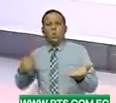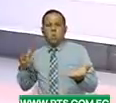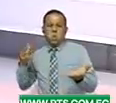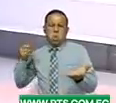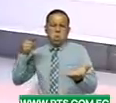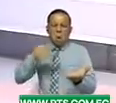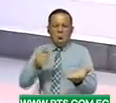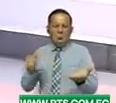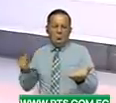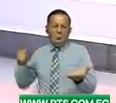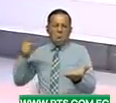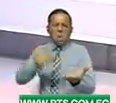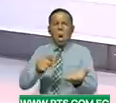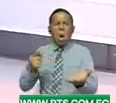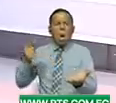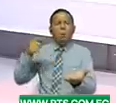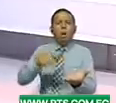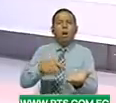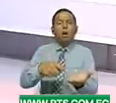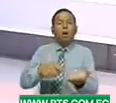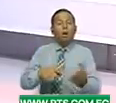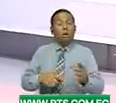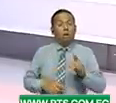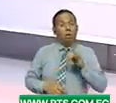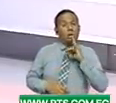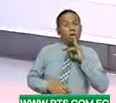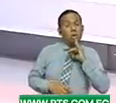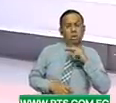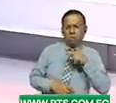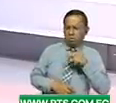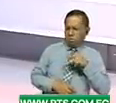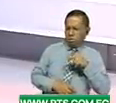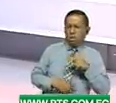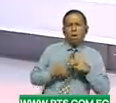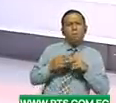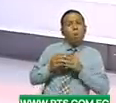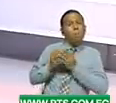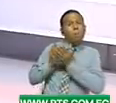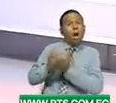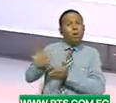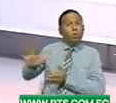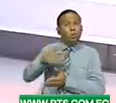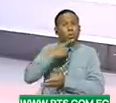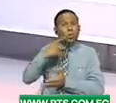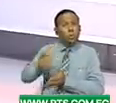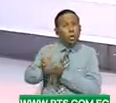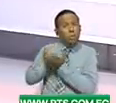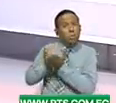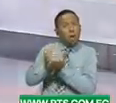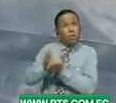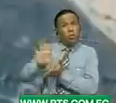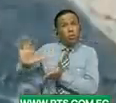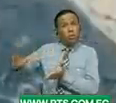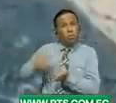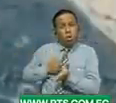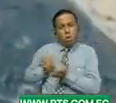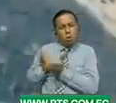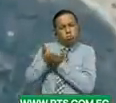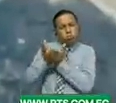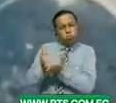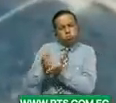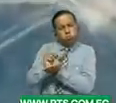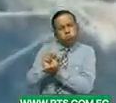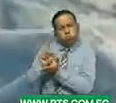Pentágono alertó que ahora barcos se suman a los bombardeos contra dicha localidad. Este martes,